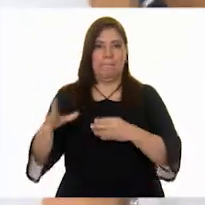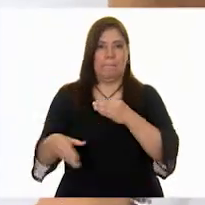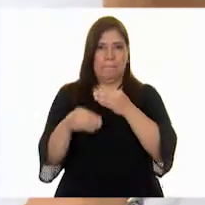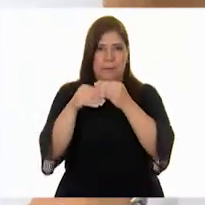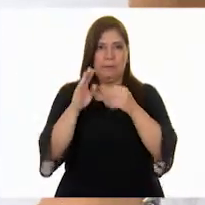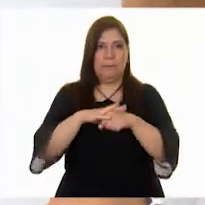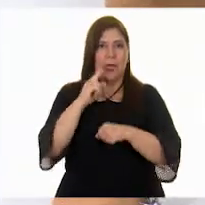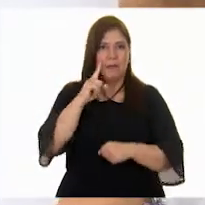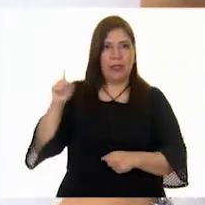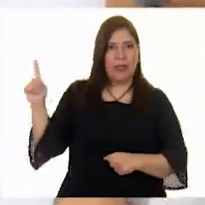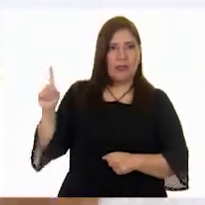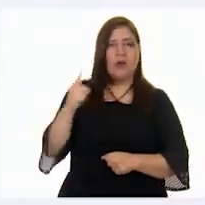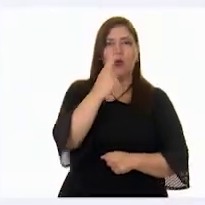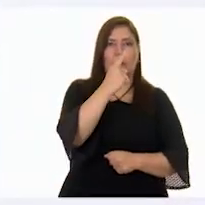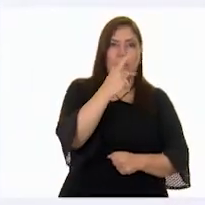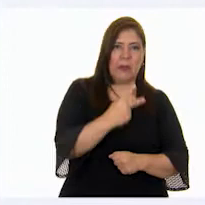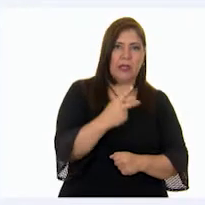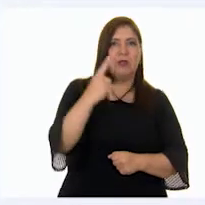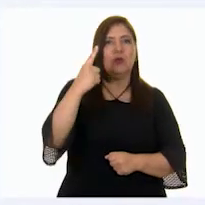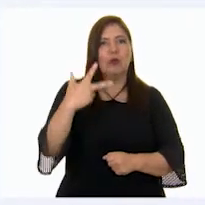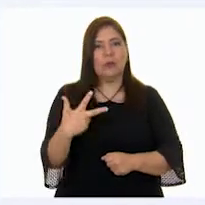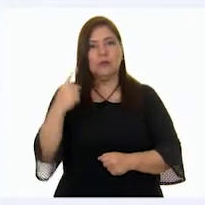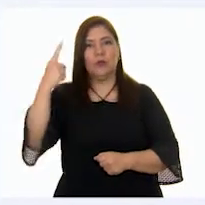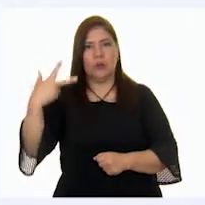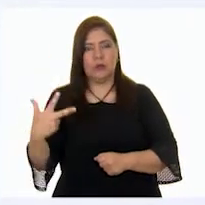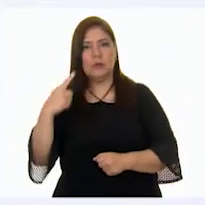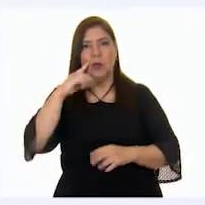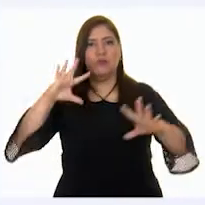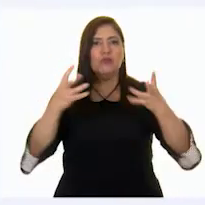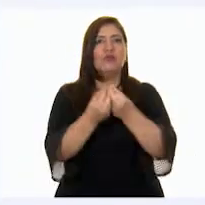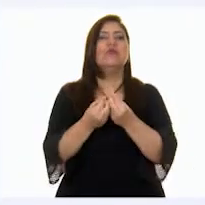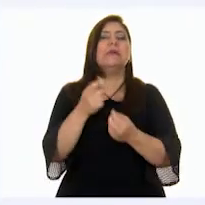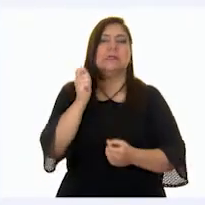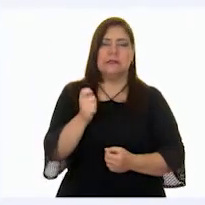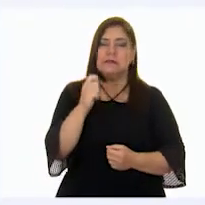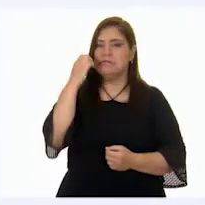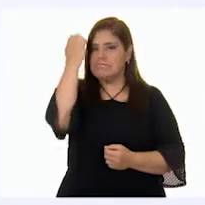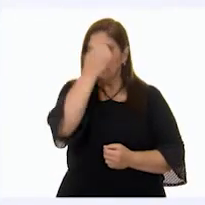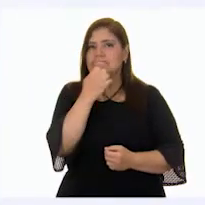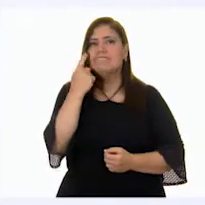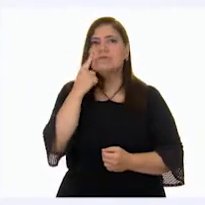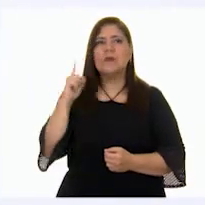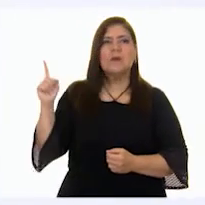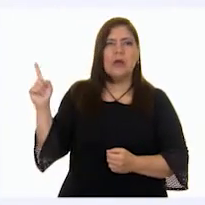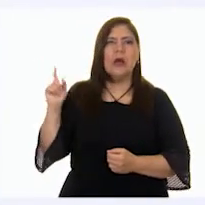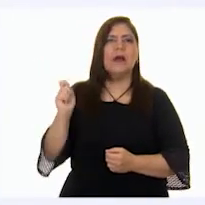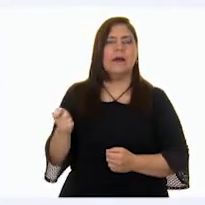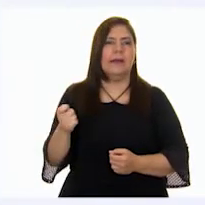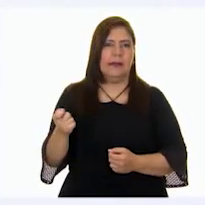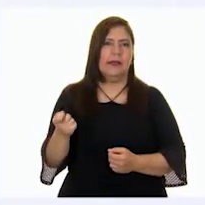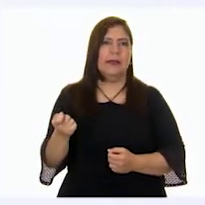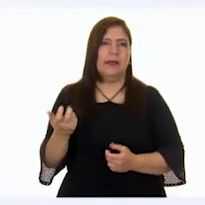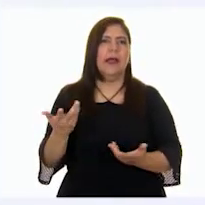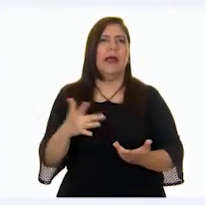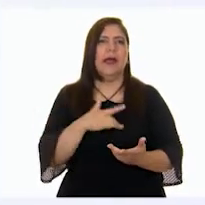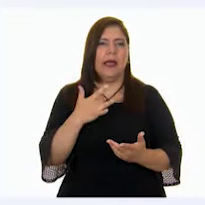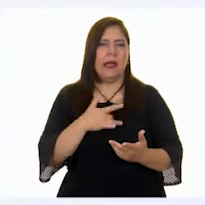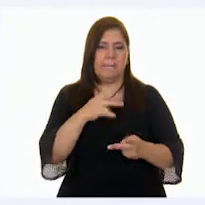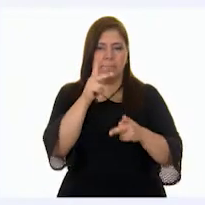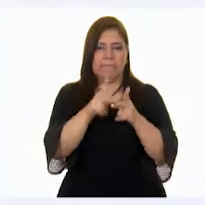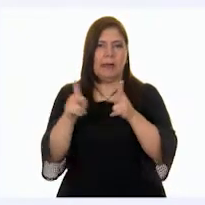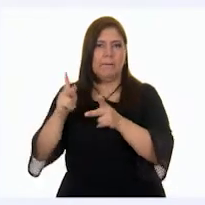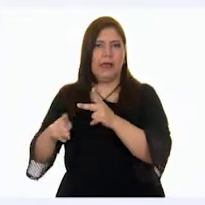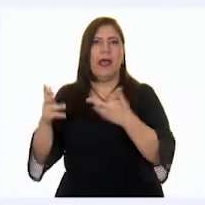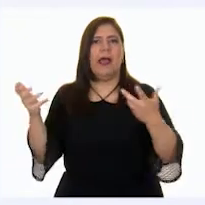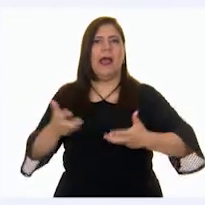es. El de lado y el de espaldas. Vamos a observar qué es lo que representa cada uno de los siguientes tramos que